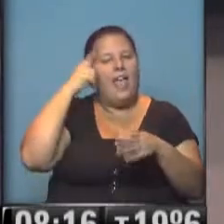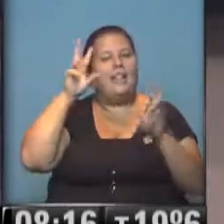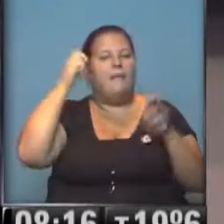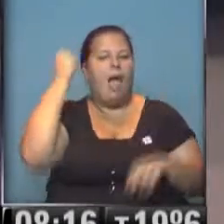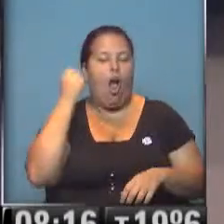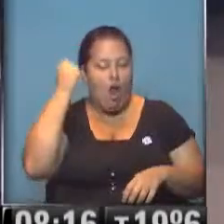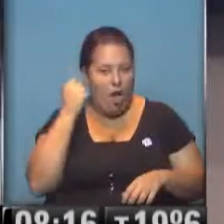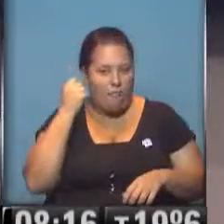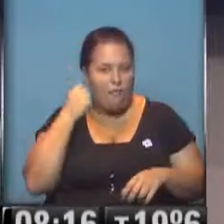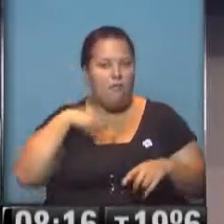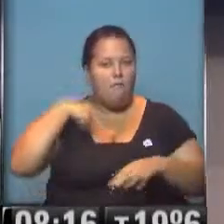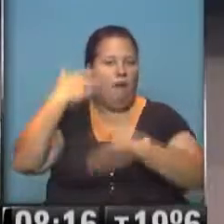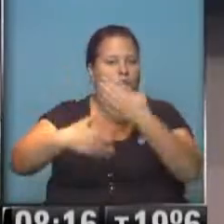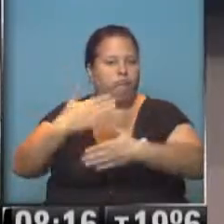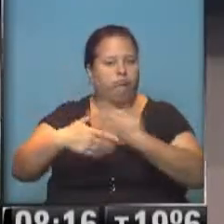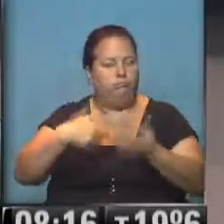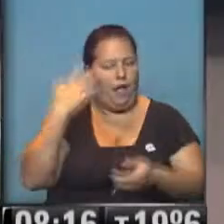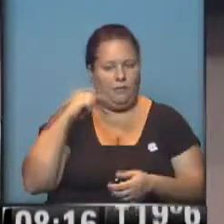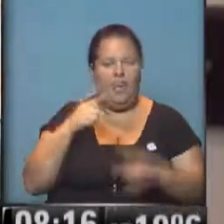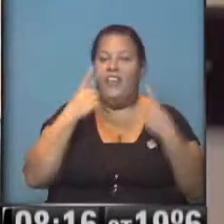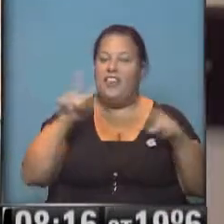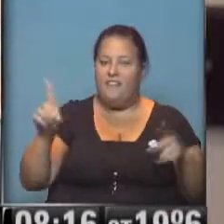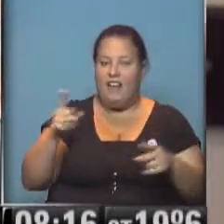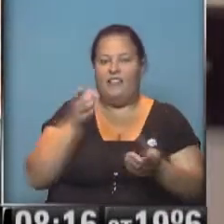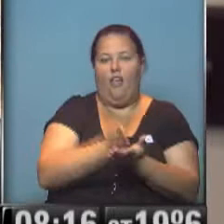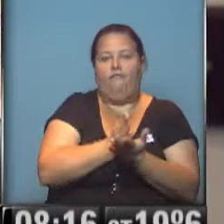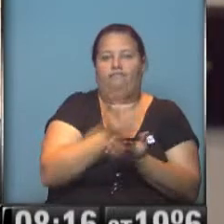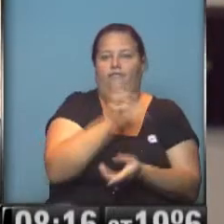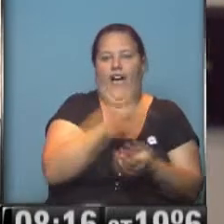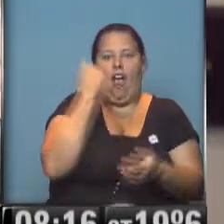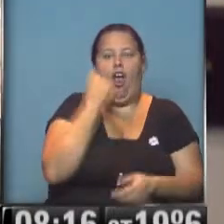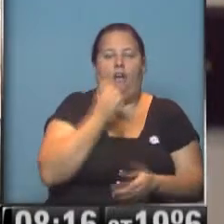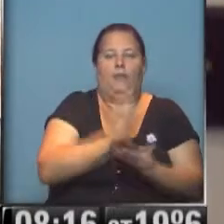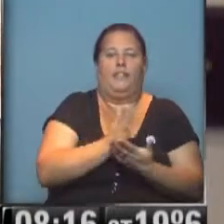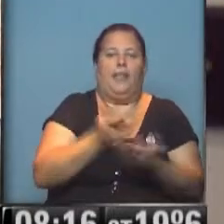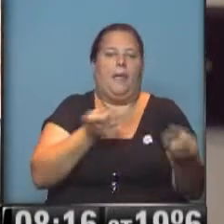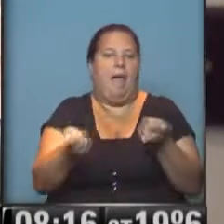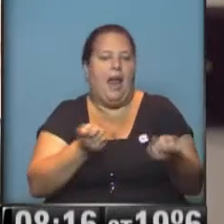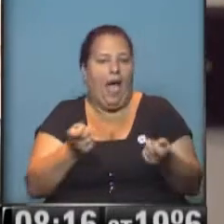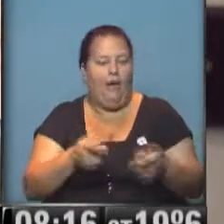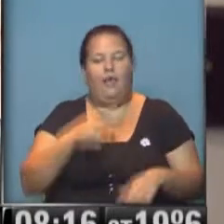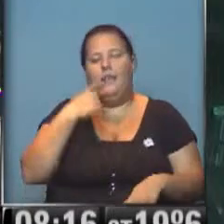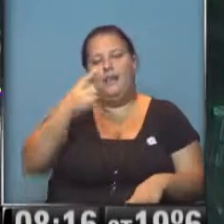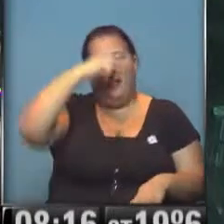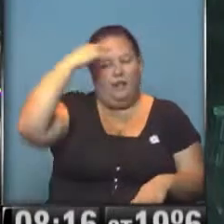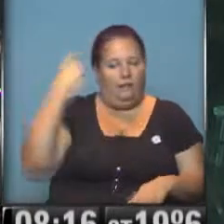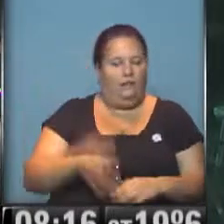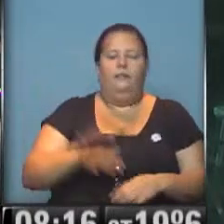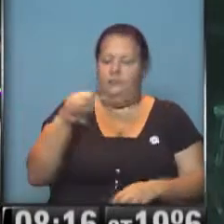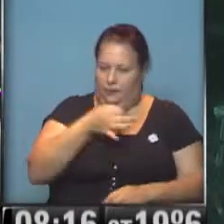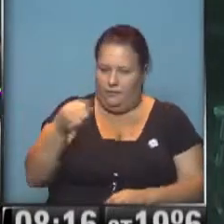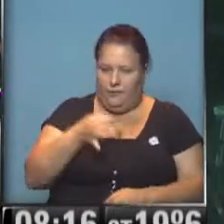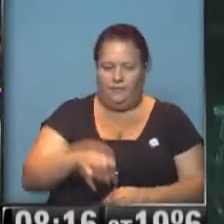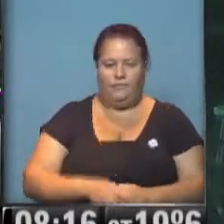que más trascendencia han tenido últimamente diferente a la ortodoxia de mercado que dice que el estado tal cual